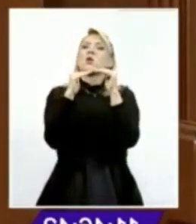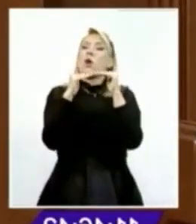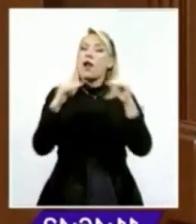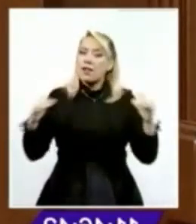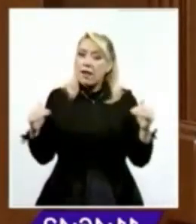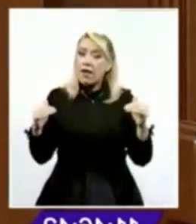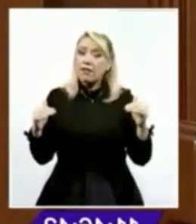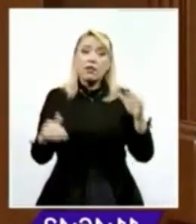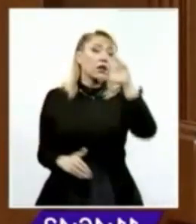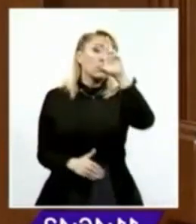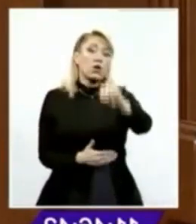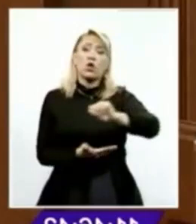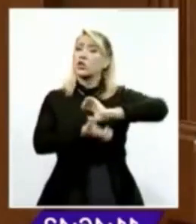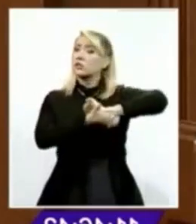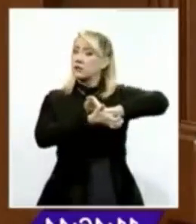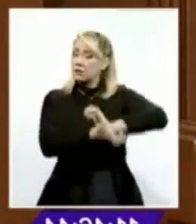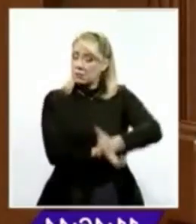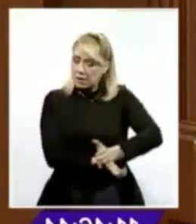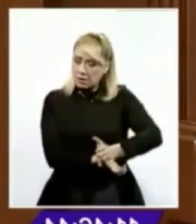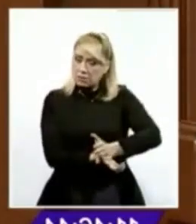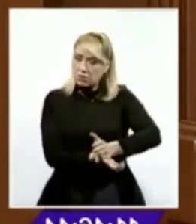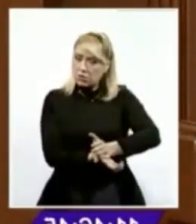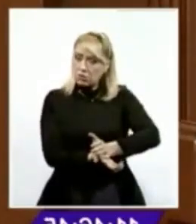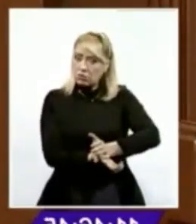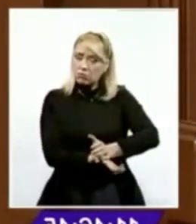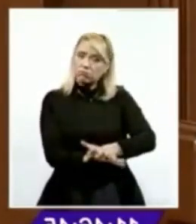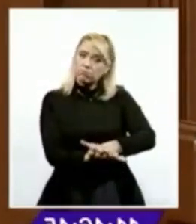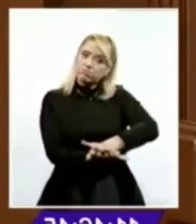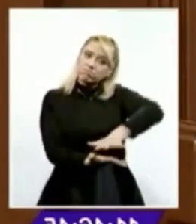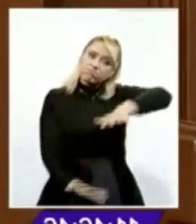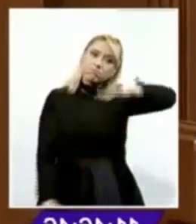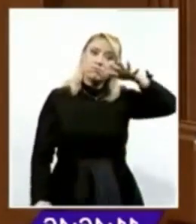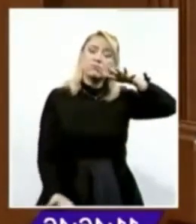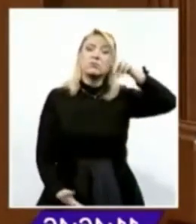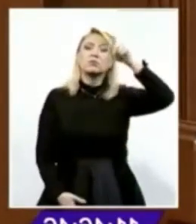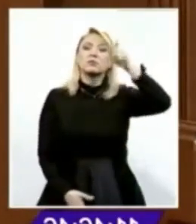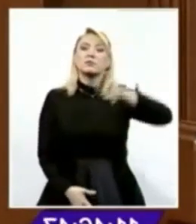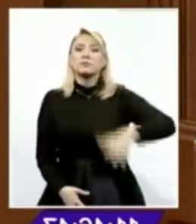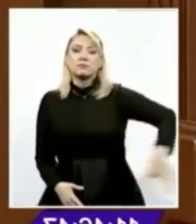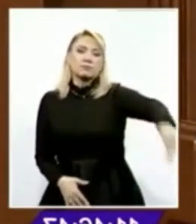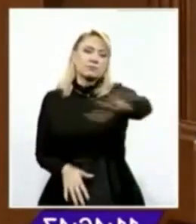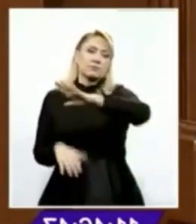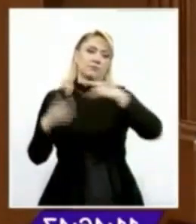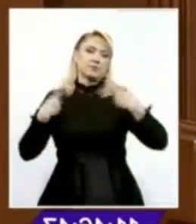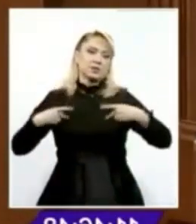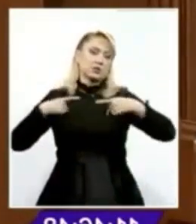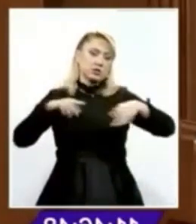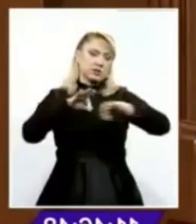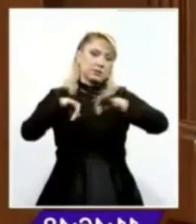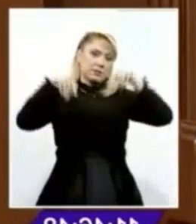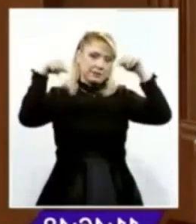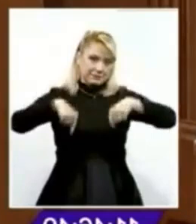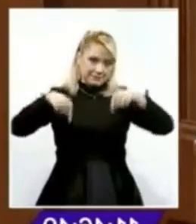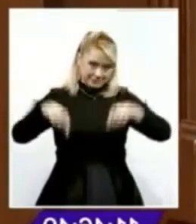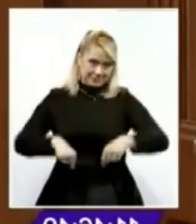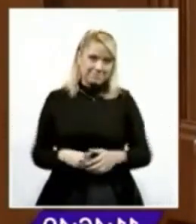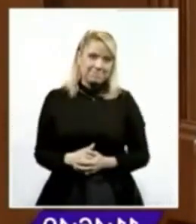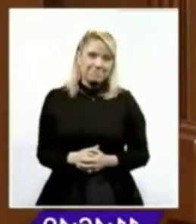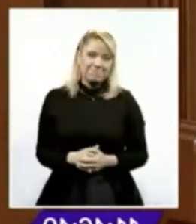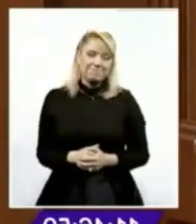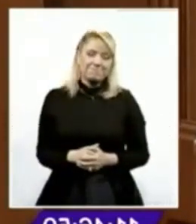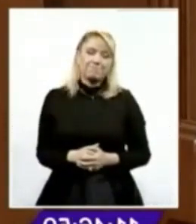y no discriminación a la mayoría del personal. Por otro